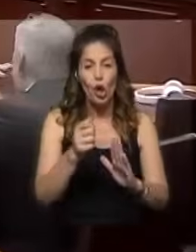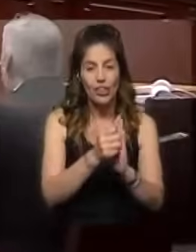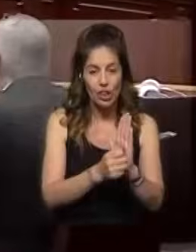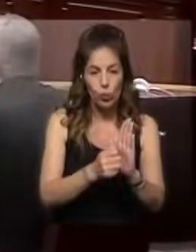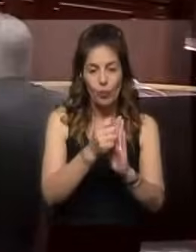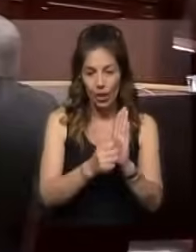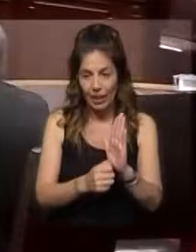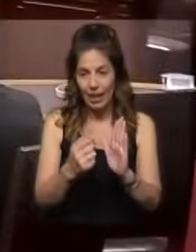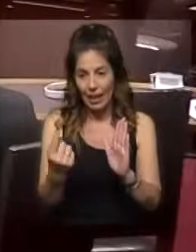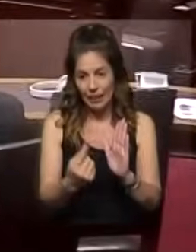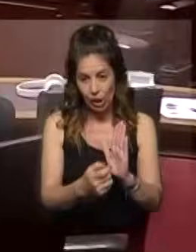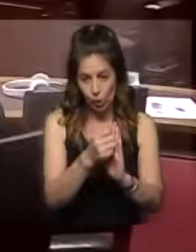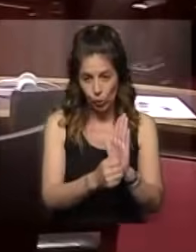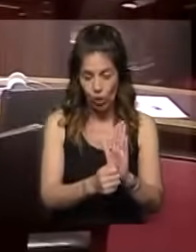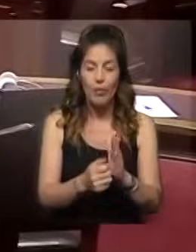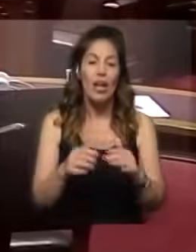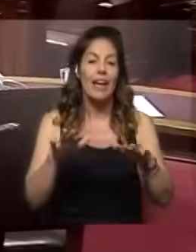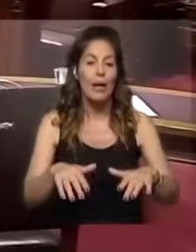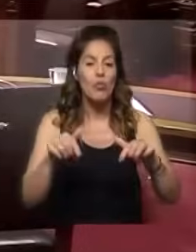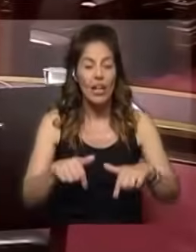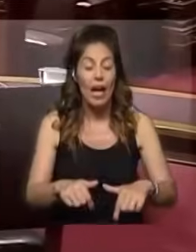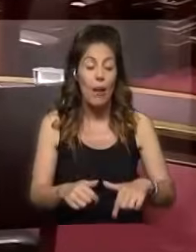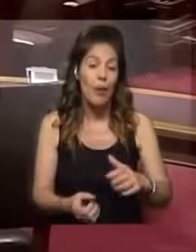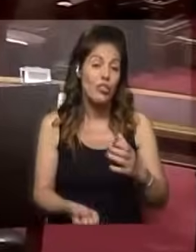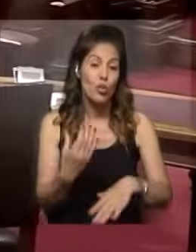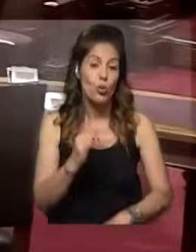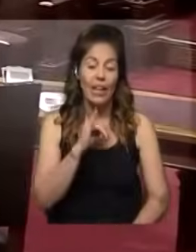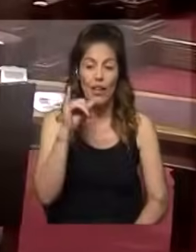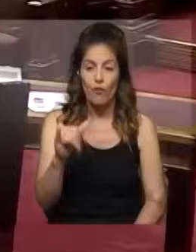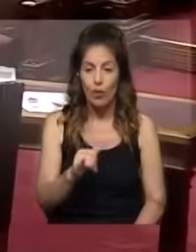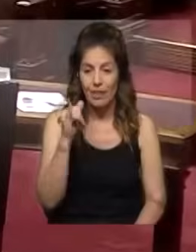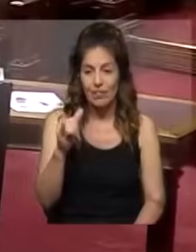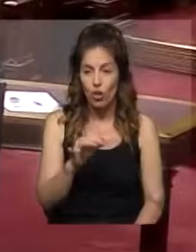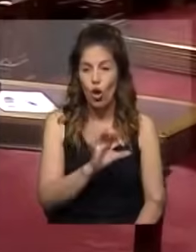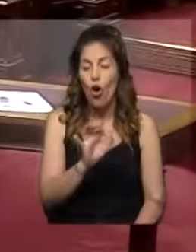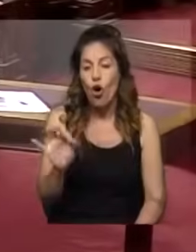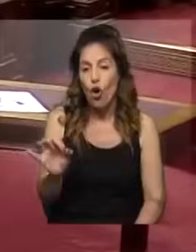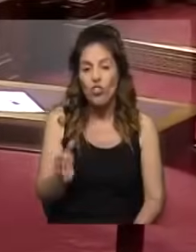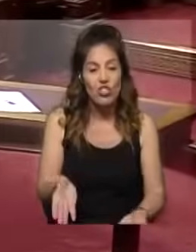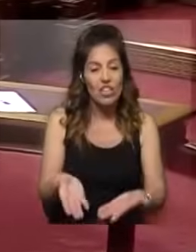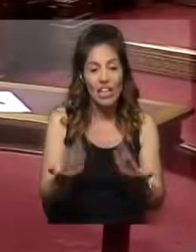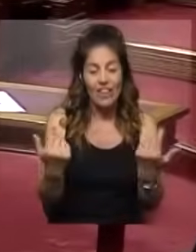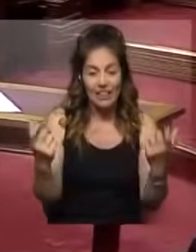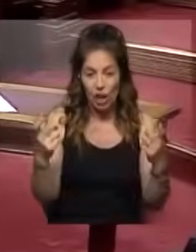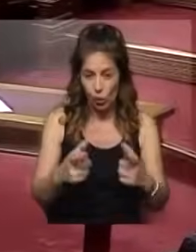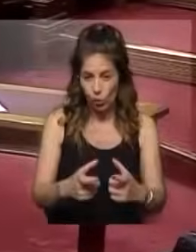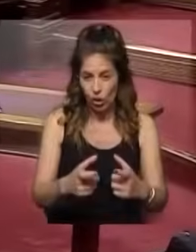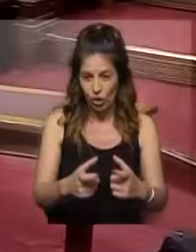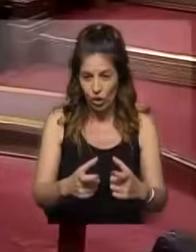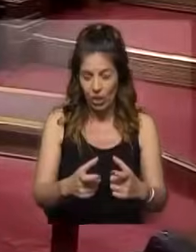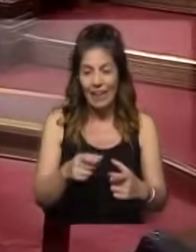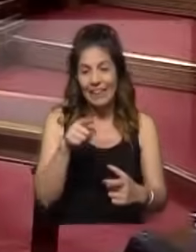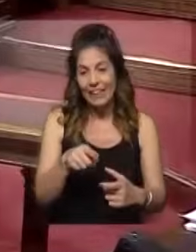artículo así que bueno nos quedamos un ratito por acá para ver si hay novedades o En definitiva se levanta la sesión y esto